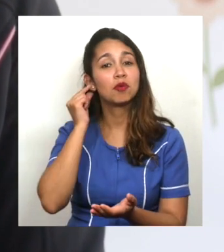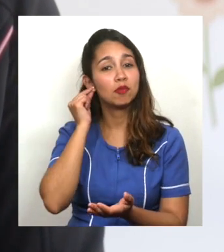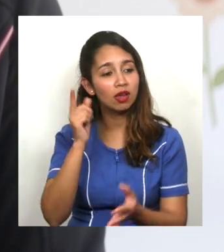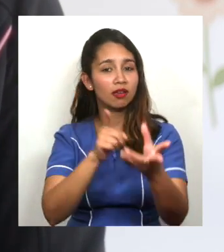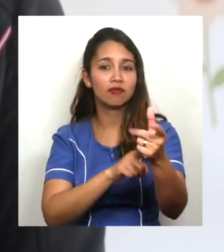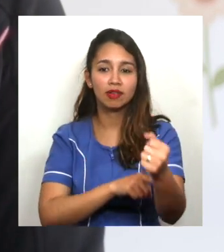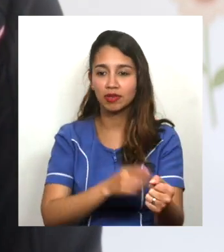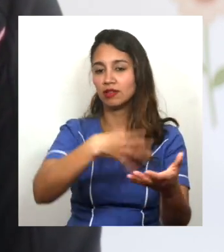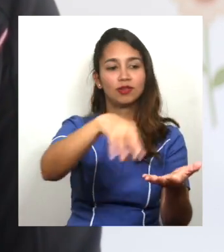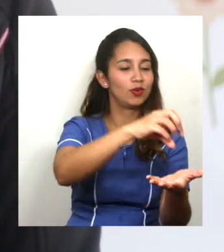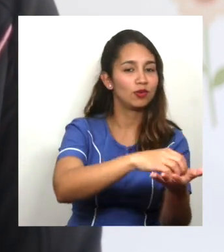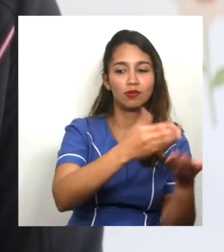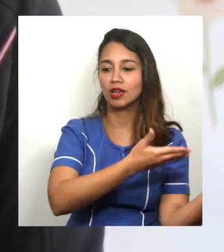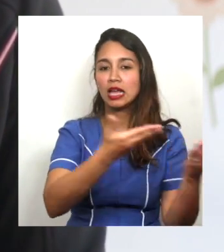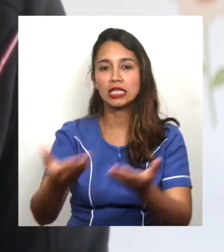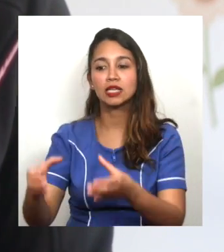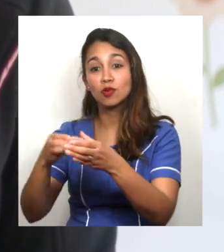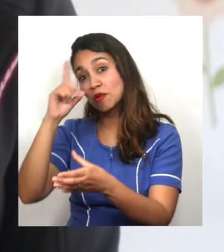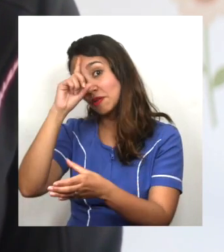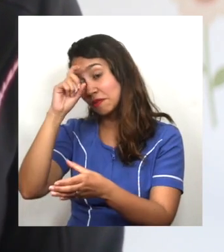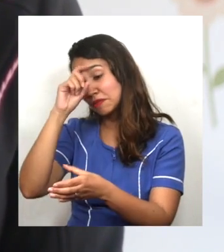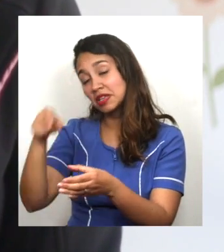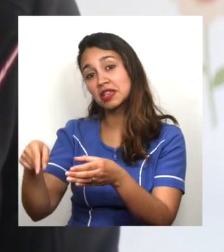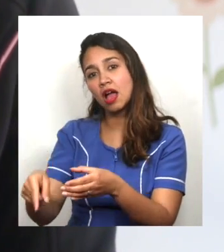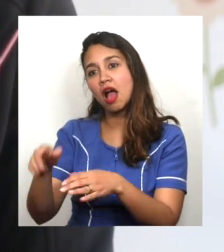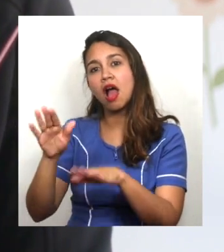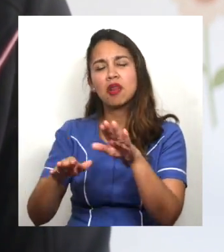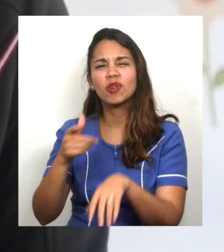Invitamos a la mujer, familia y comunidad a acercarse a su centro de